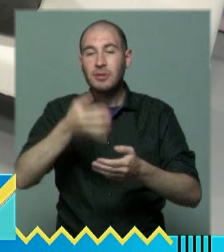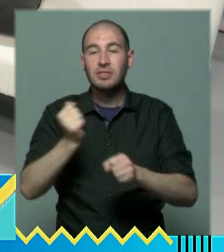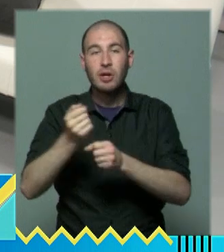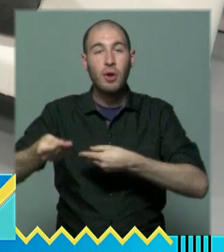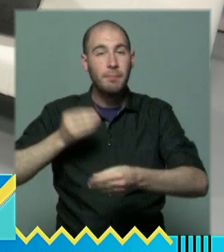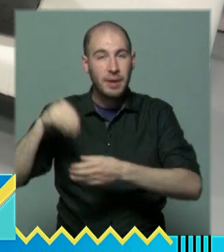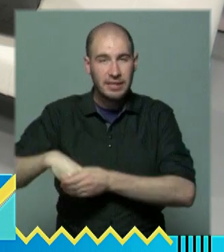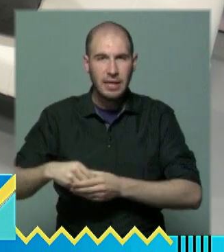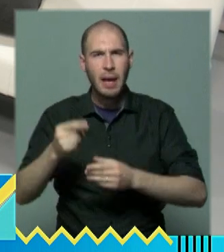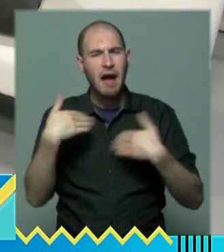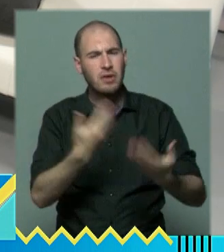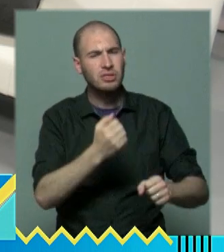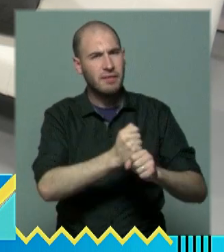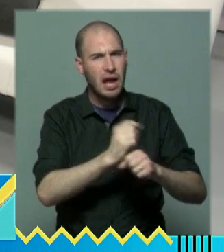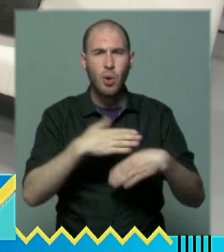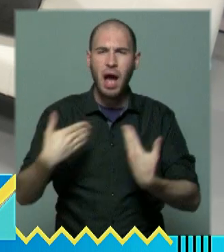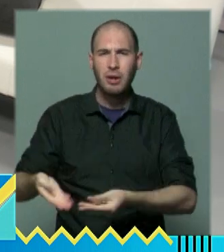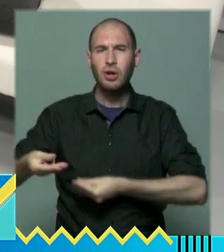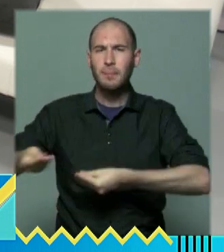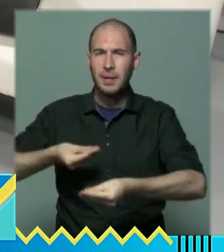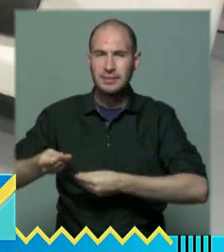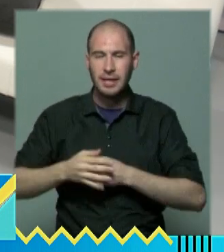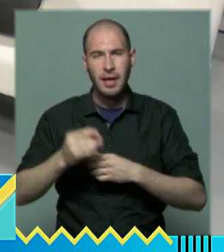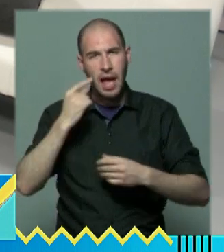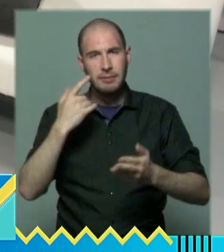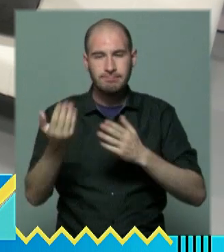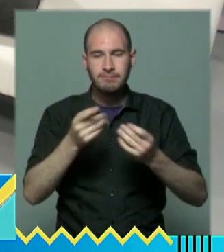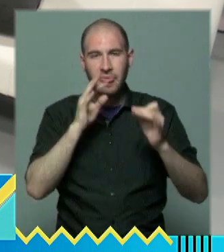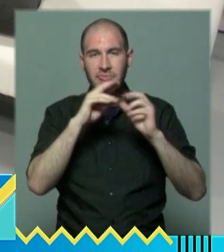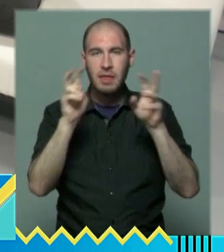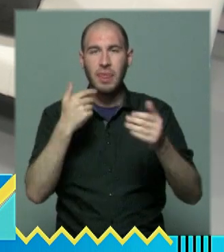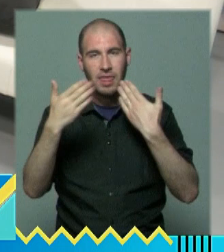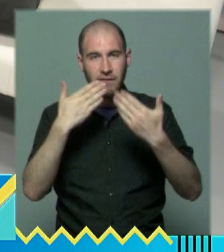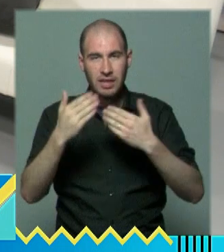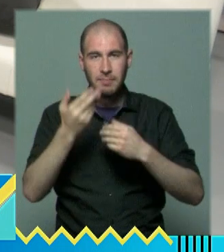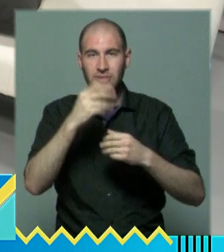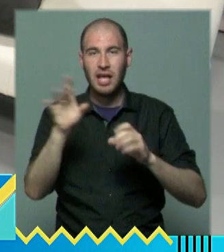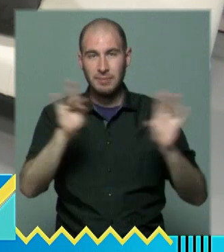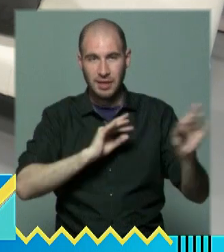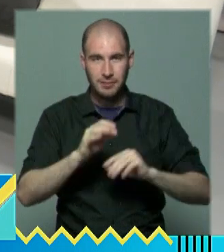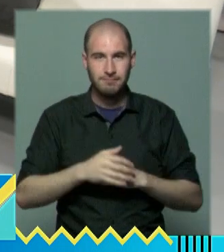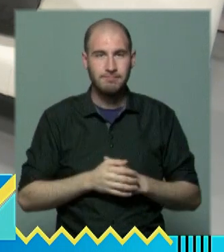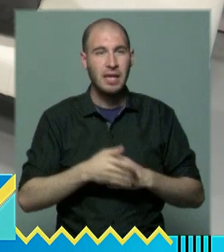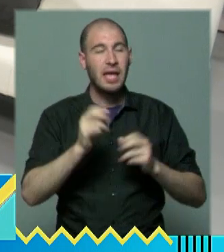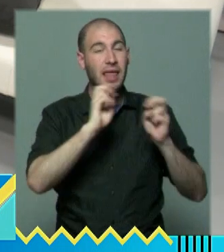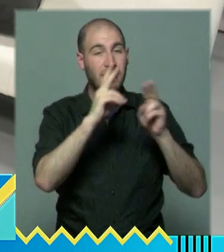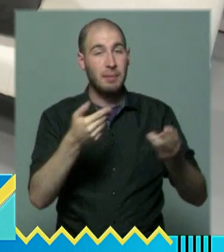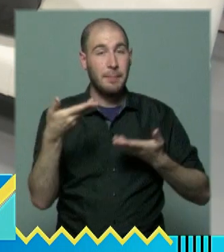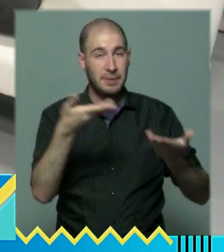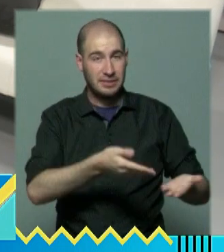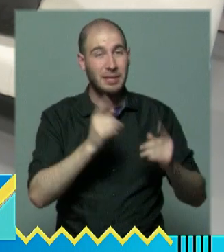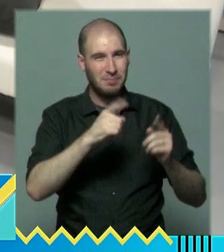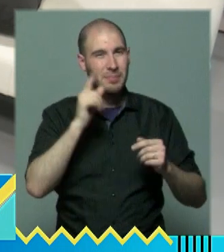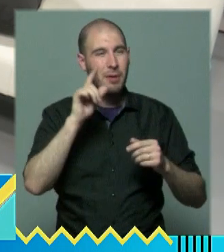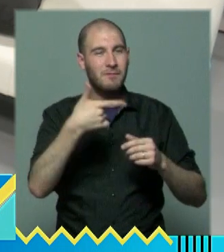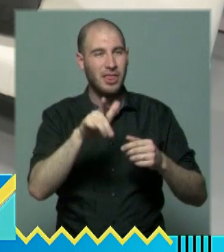empresas, beneficia al trabajador, beneficia al empresario. Bueno, vamos a tratar de debatir todos estos temas con nuestros invitados, por supuesto. Presentamos con el clip, como nos